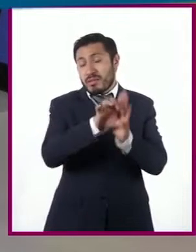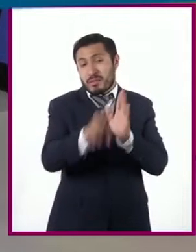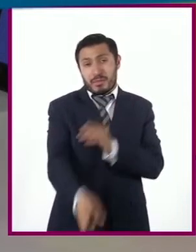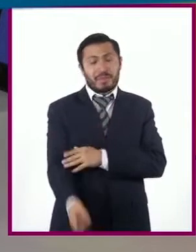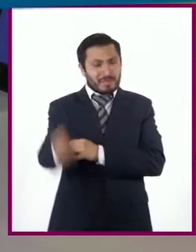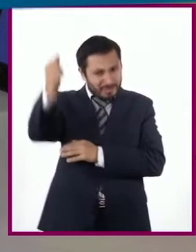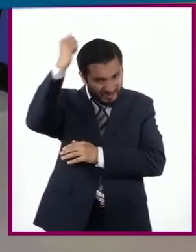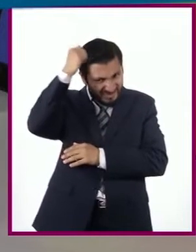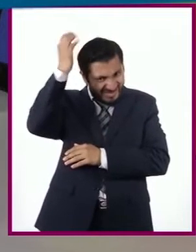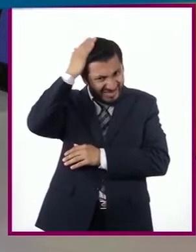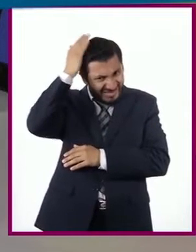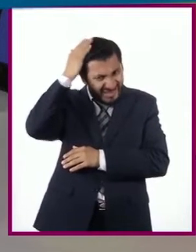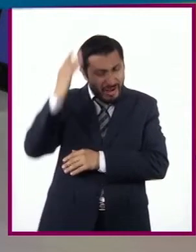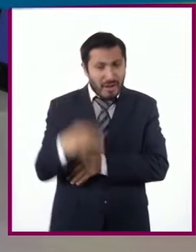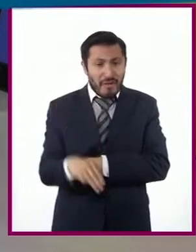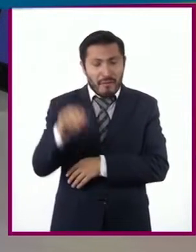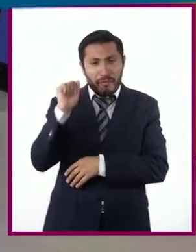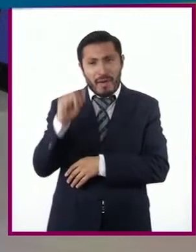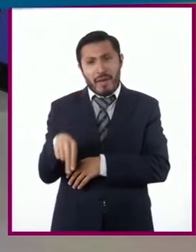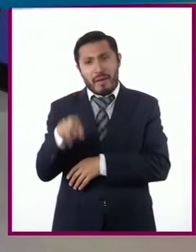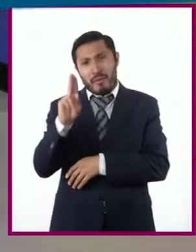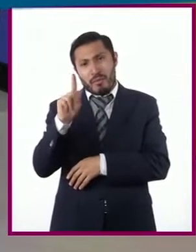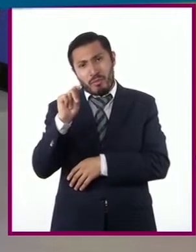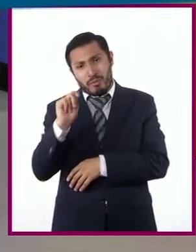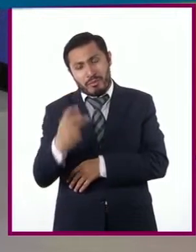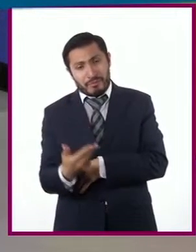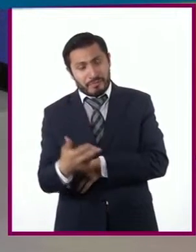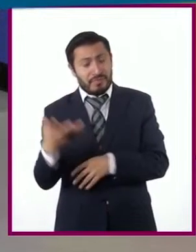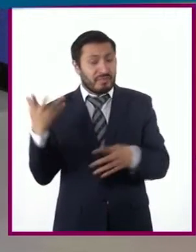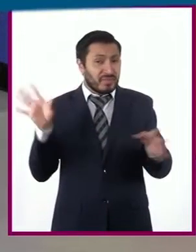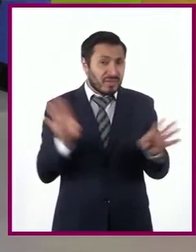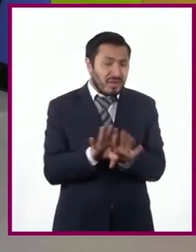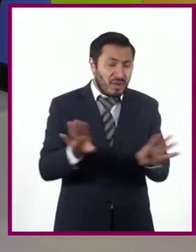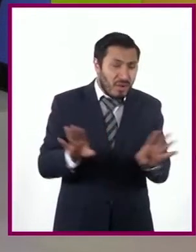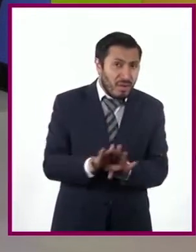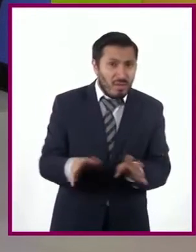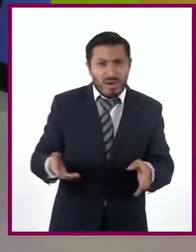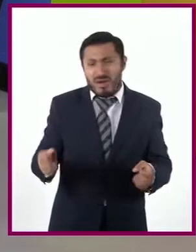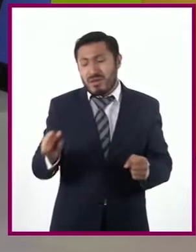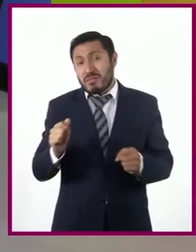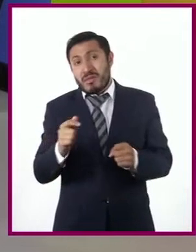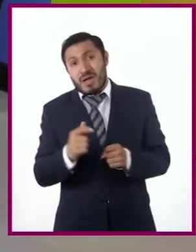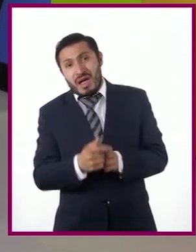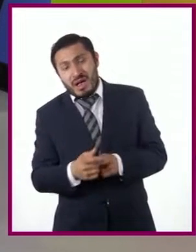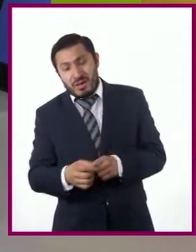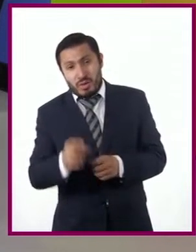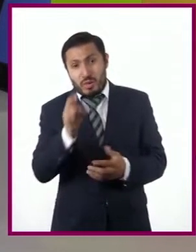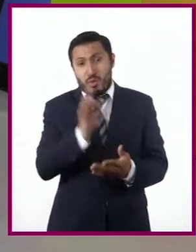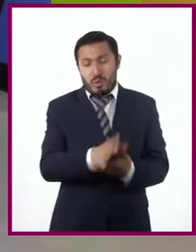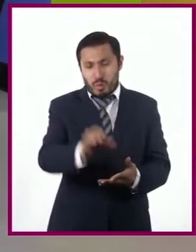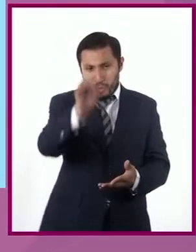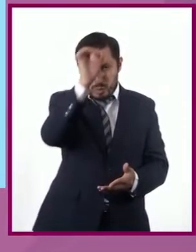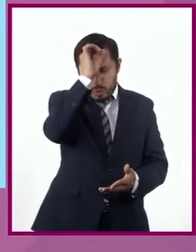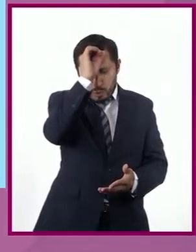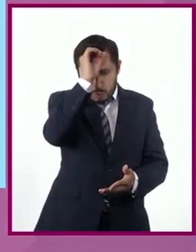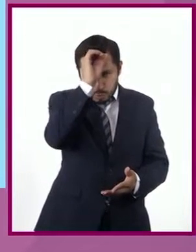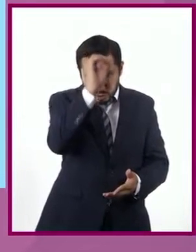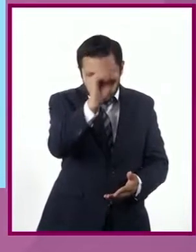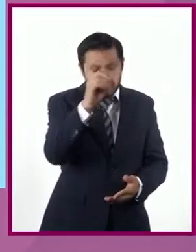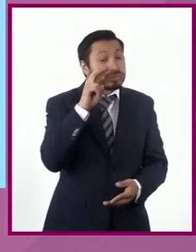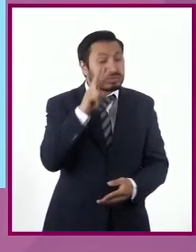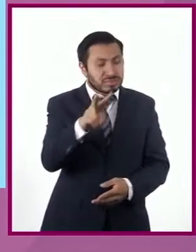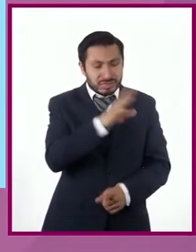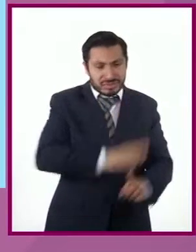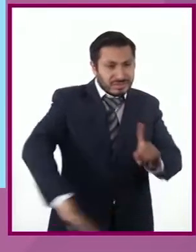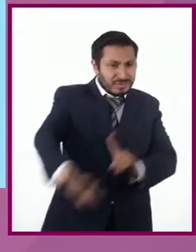los griegos afirmaban que se trataba de la cabeza de algún cíclope que habitaba cerca del lugar. ¿Y han